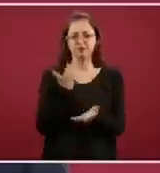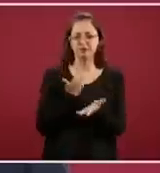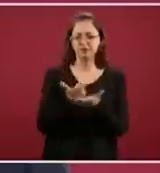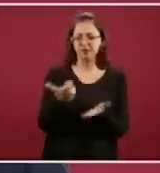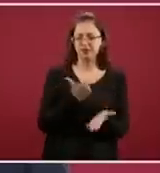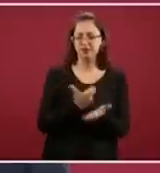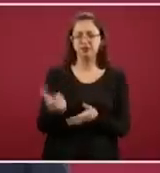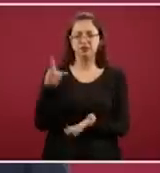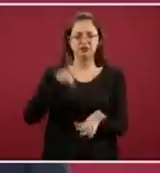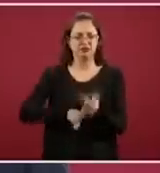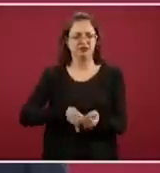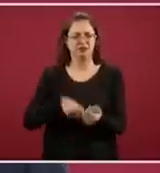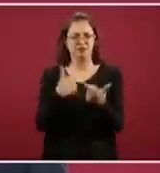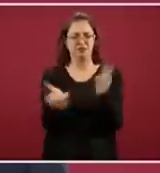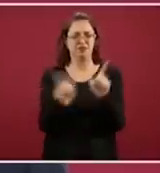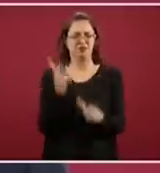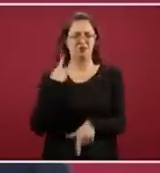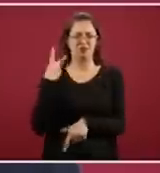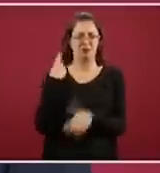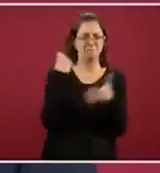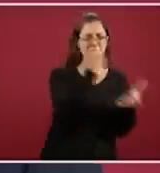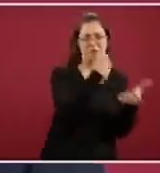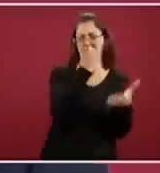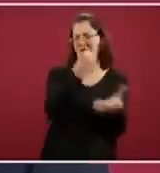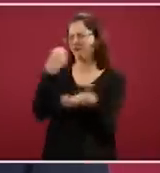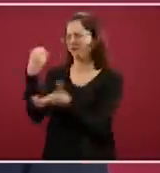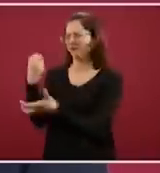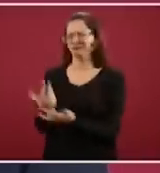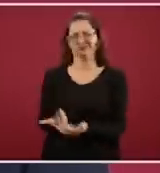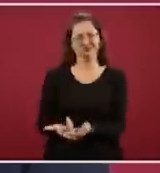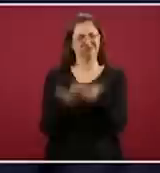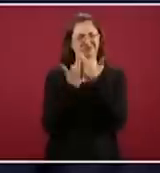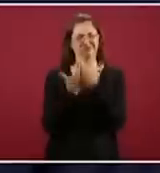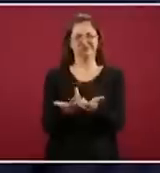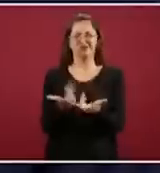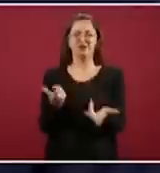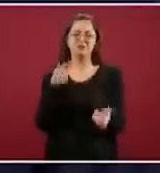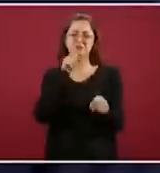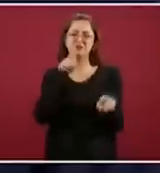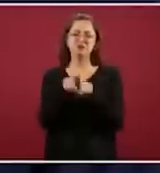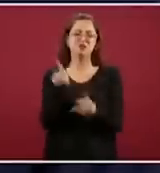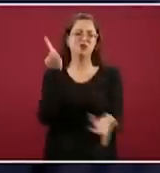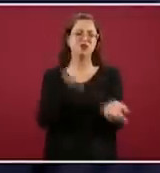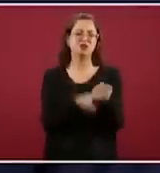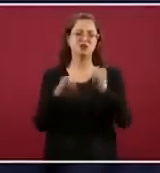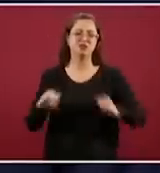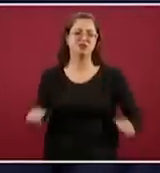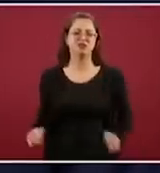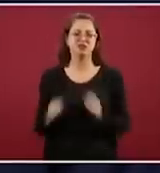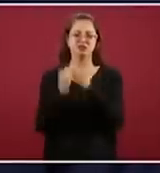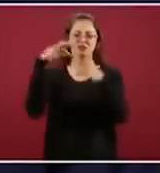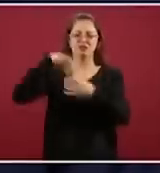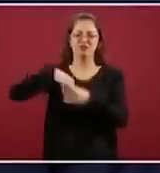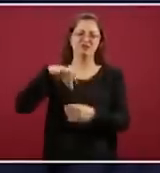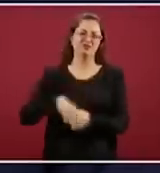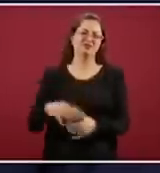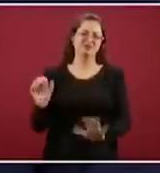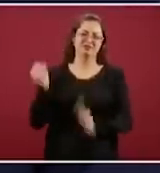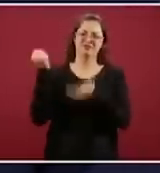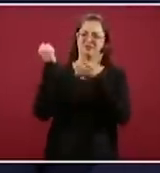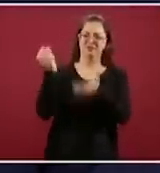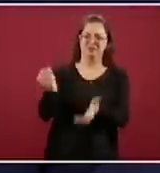los partidos y en los órganos electorales. Imagínense un presupuesto